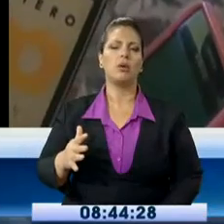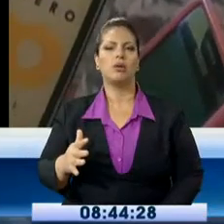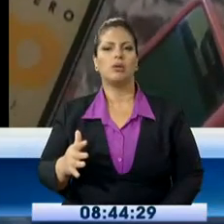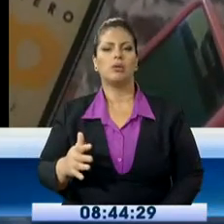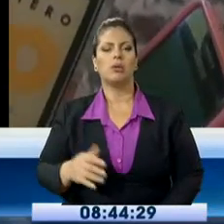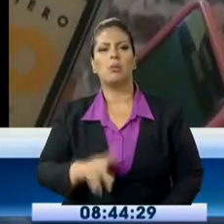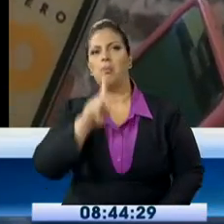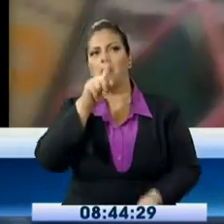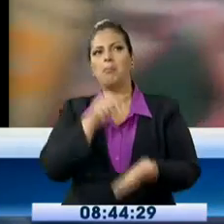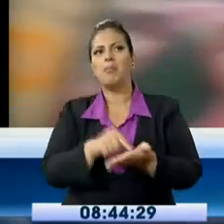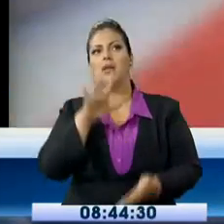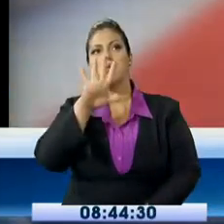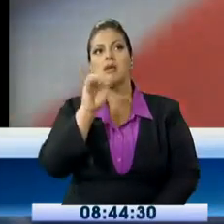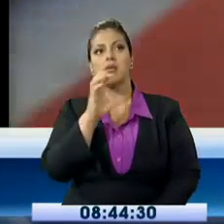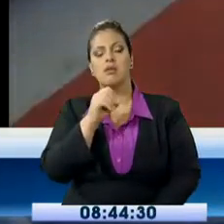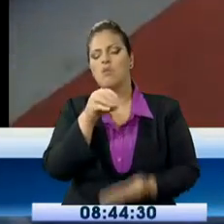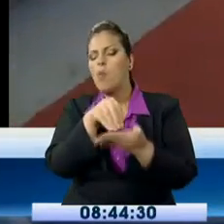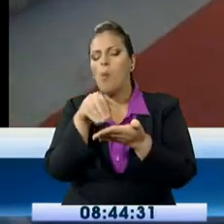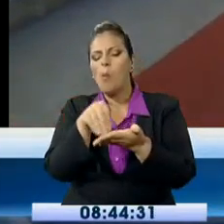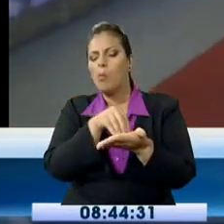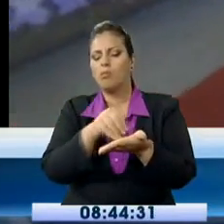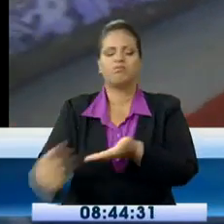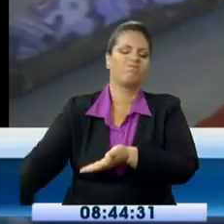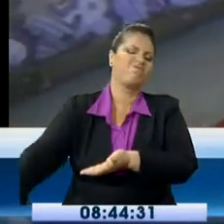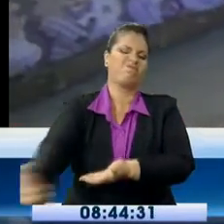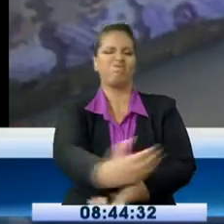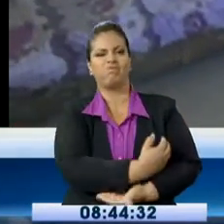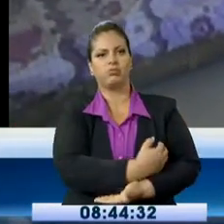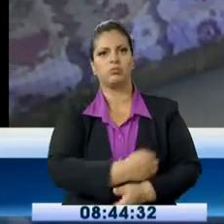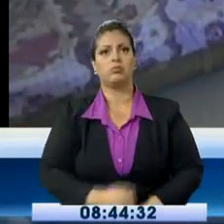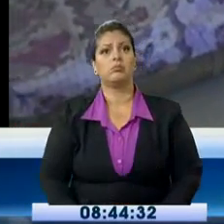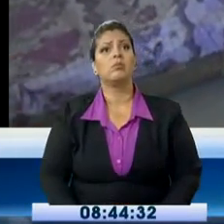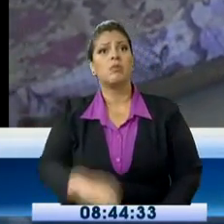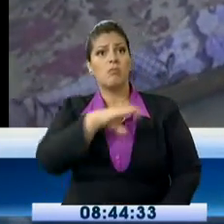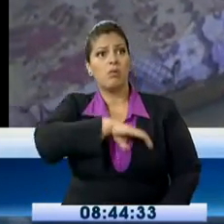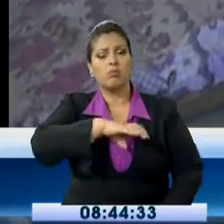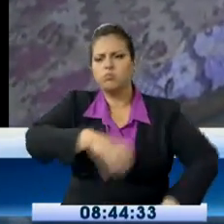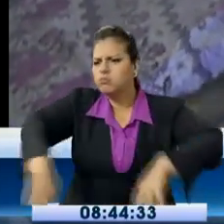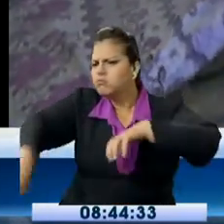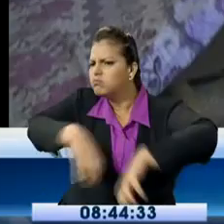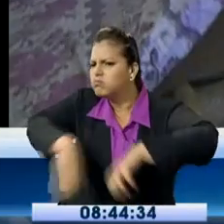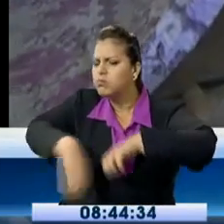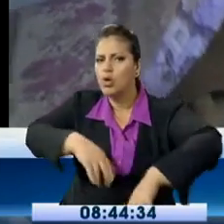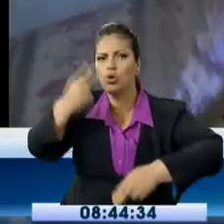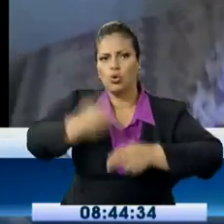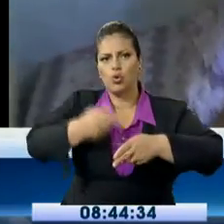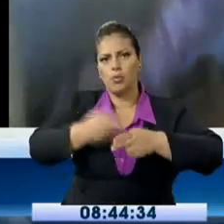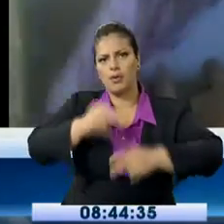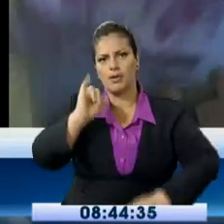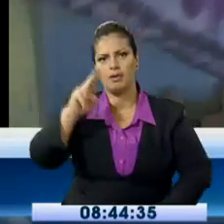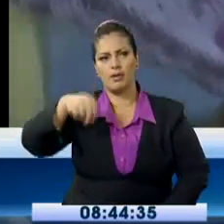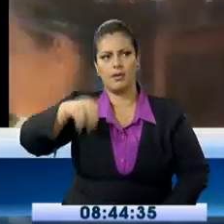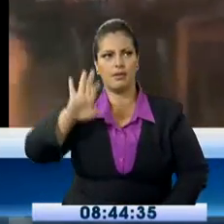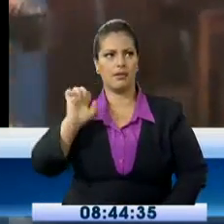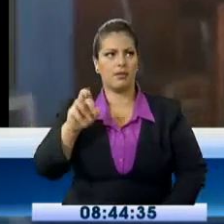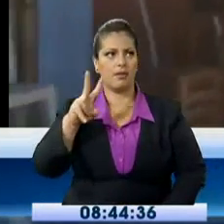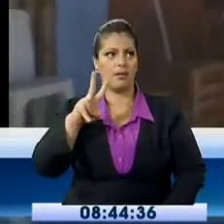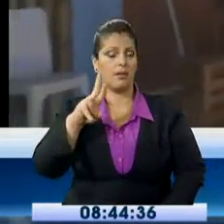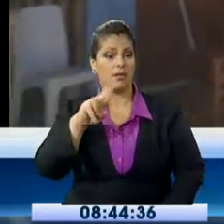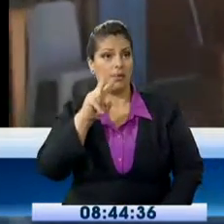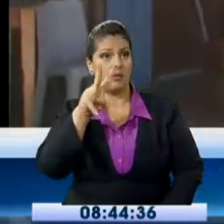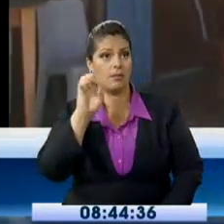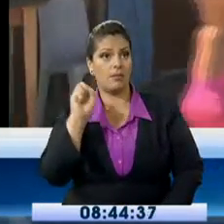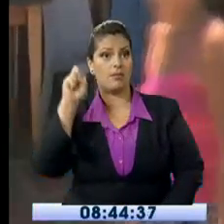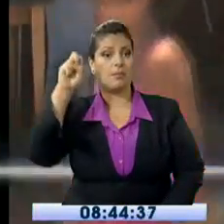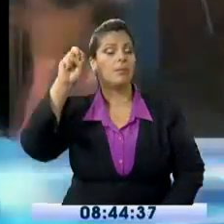mercado unas 1.500 dosis. El operativo denominado Intervención 1 se realizó la mañana del sábado frente al malecón de este